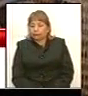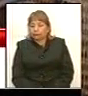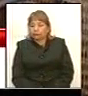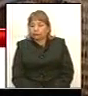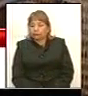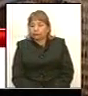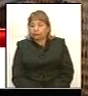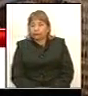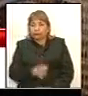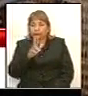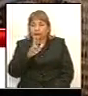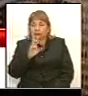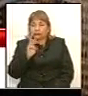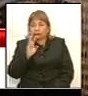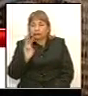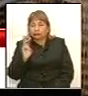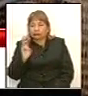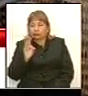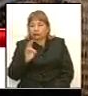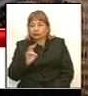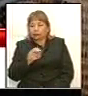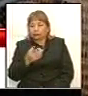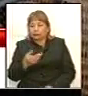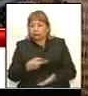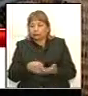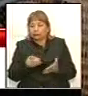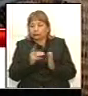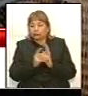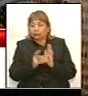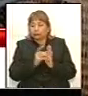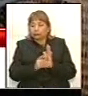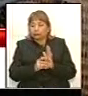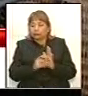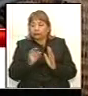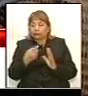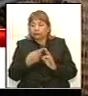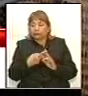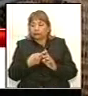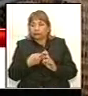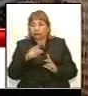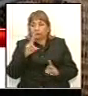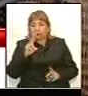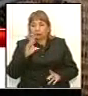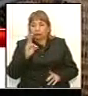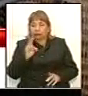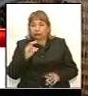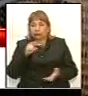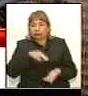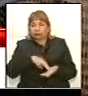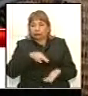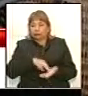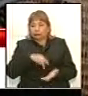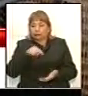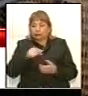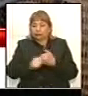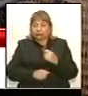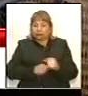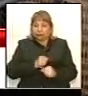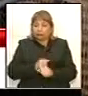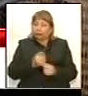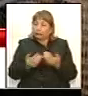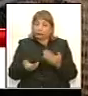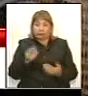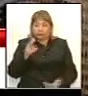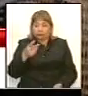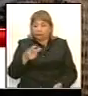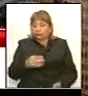el 3667, está dictaminado en esta comisión como principal el 27 de noviembre de este año y segunda la